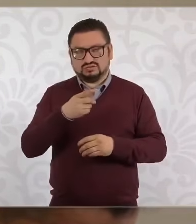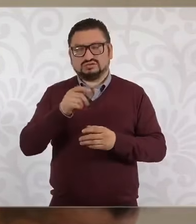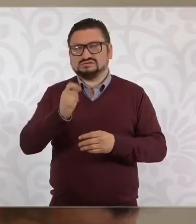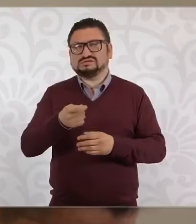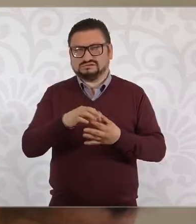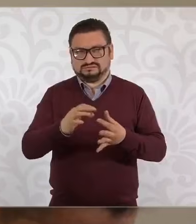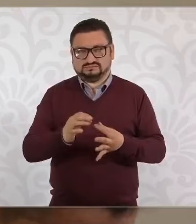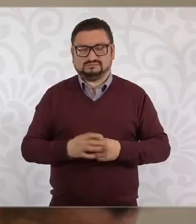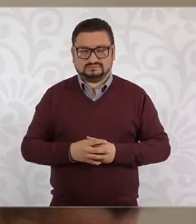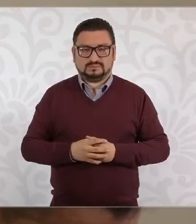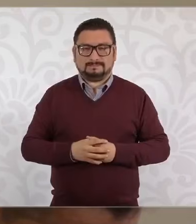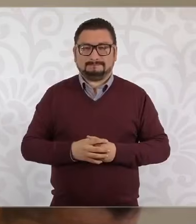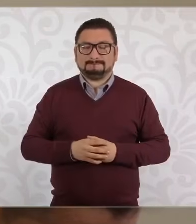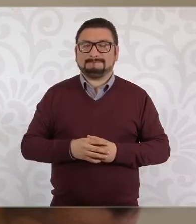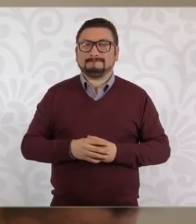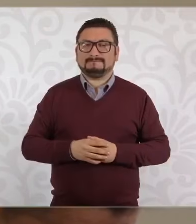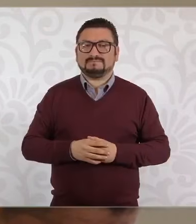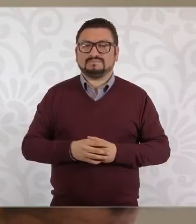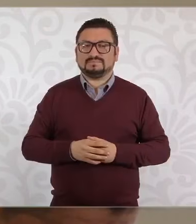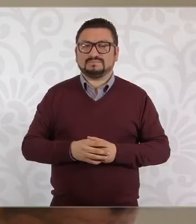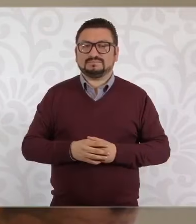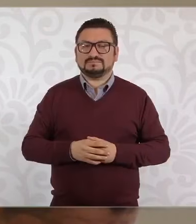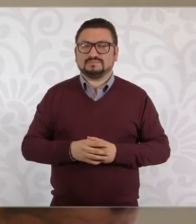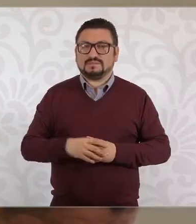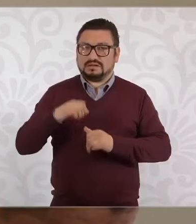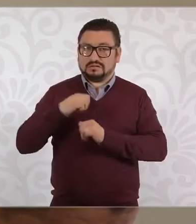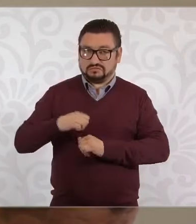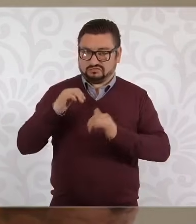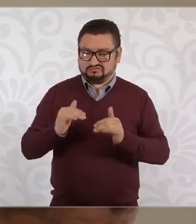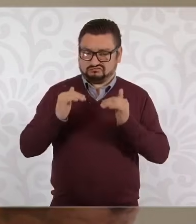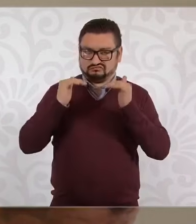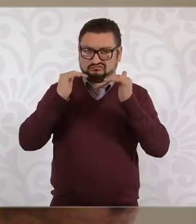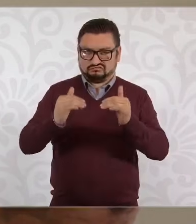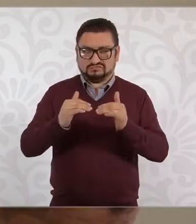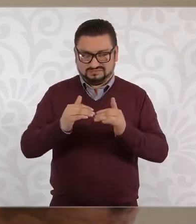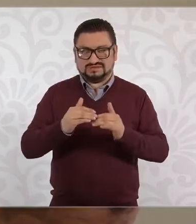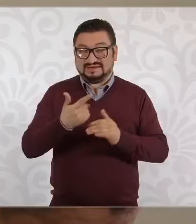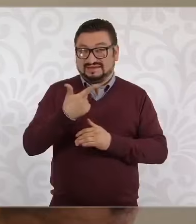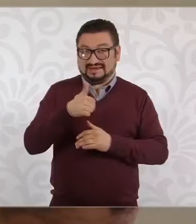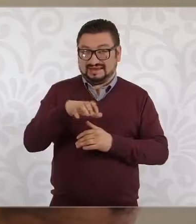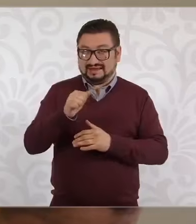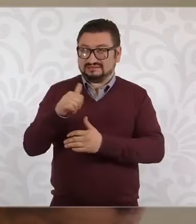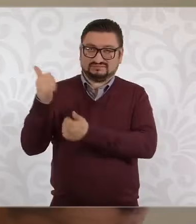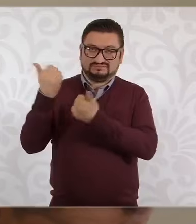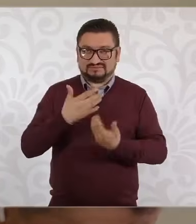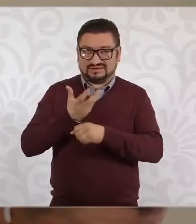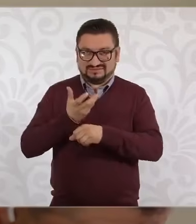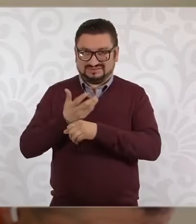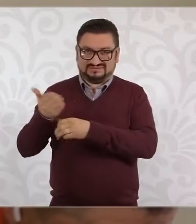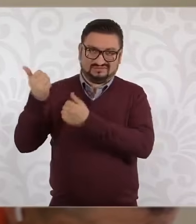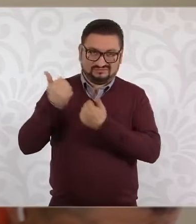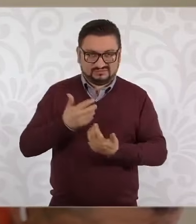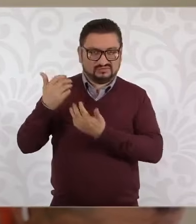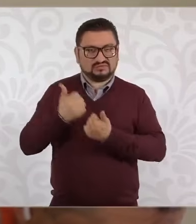ese sentido. Presidenta, acerca de continuar con la soberanía energética en el país, la importación de gas desde Estados Unidos